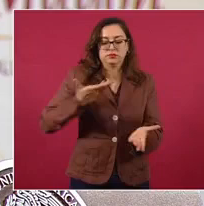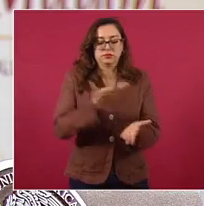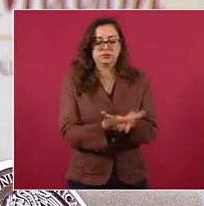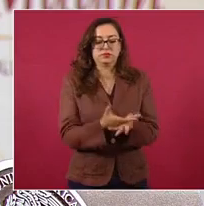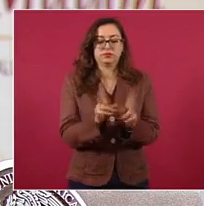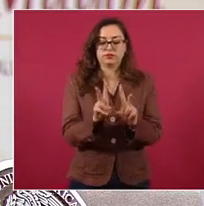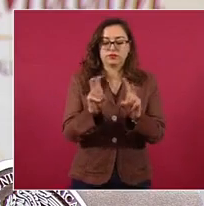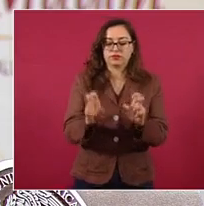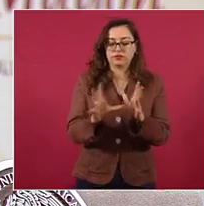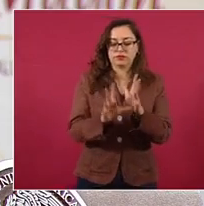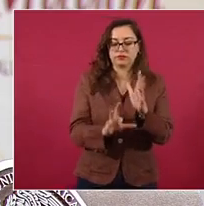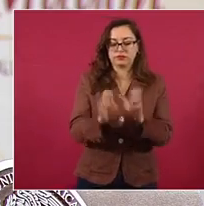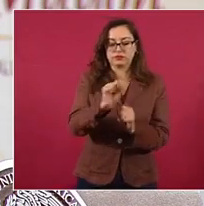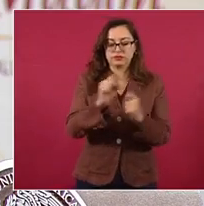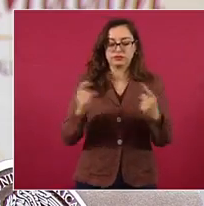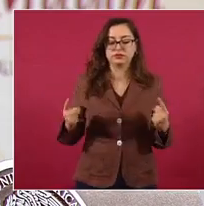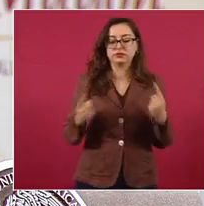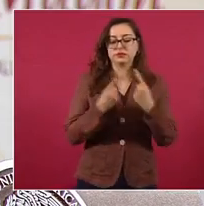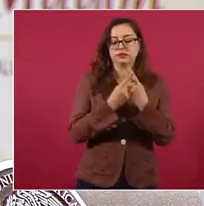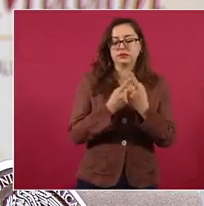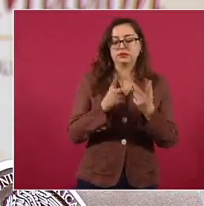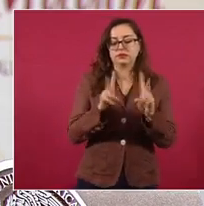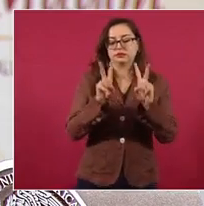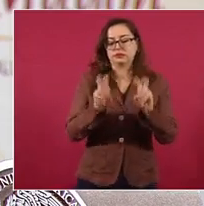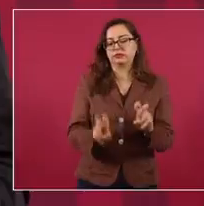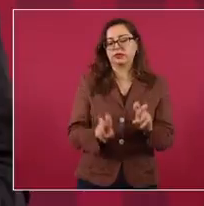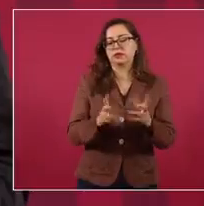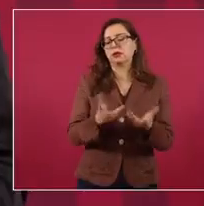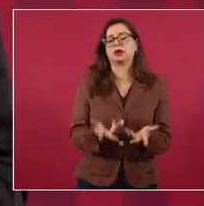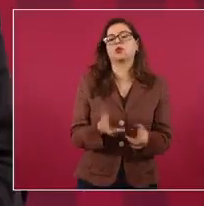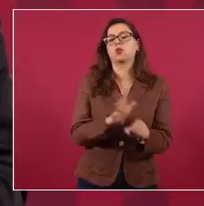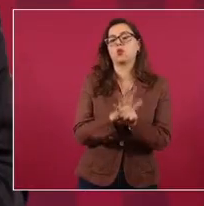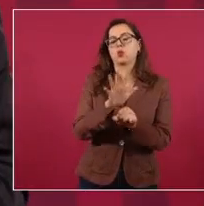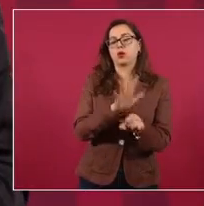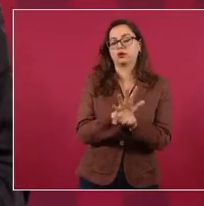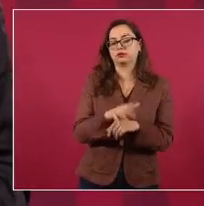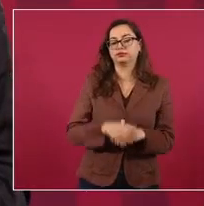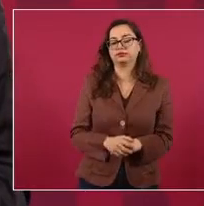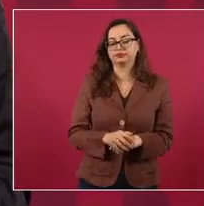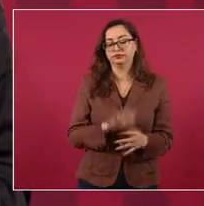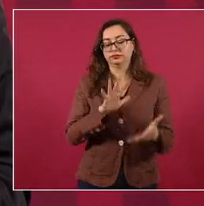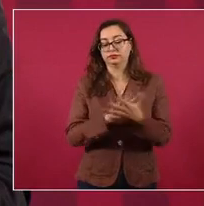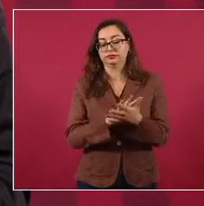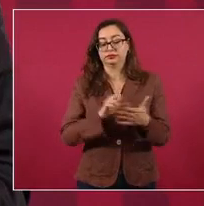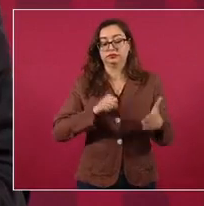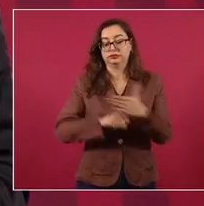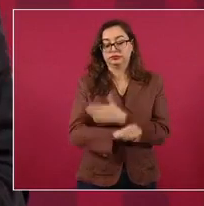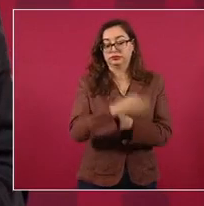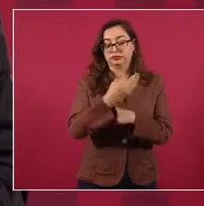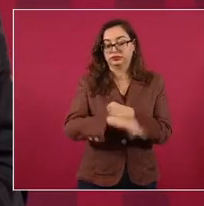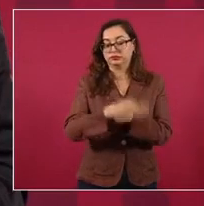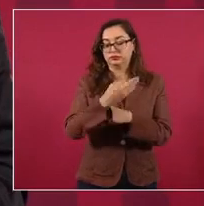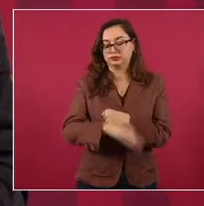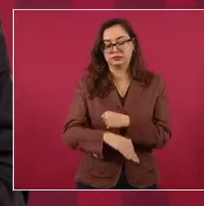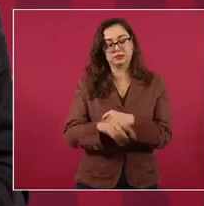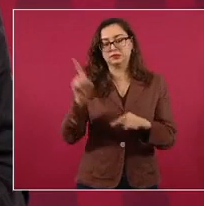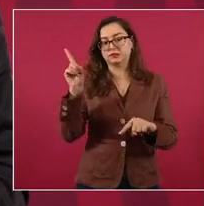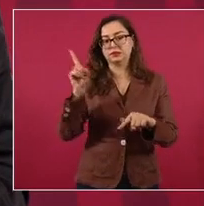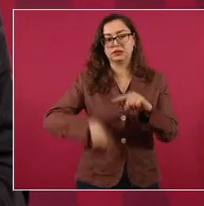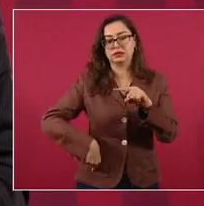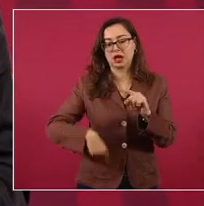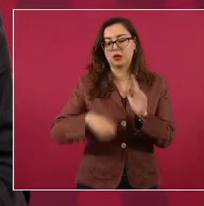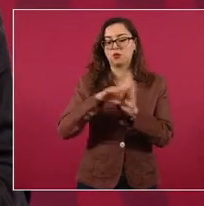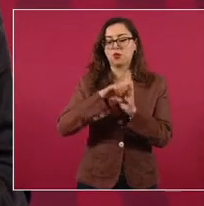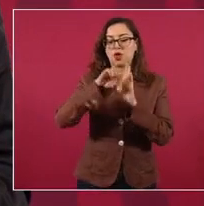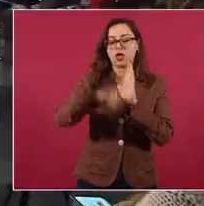su acumulada, que pretenden dejar sin efecto la prisión preventiva oficiosa para